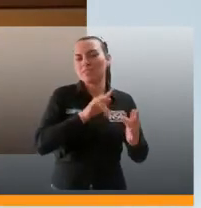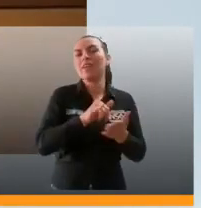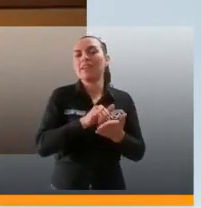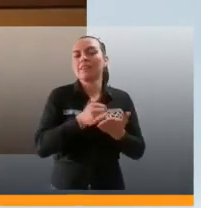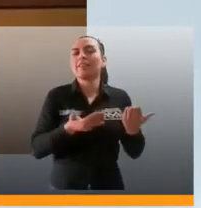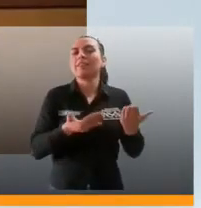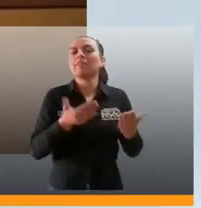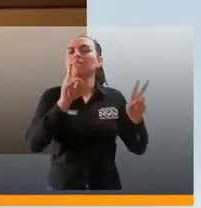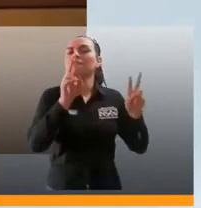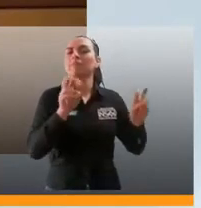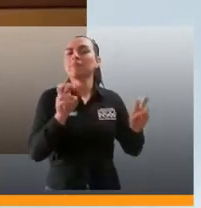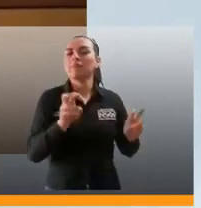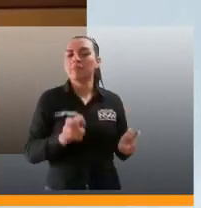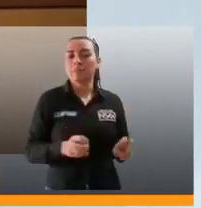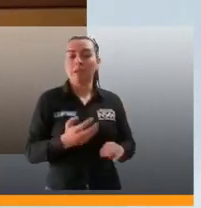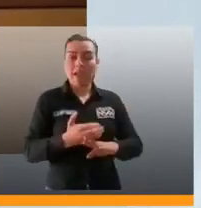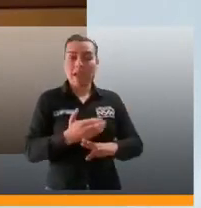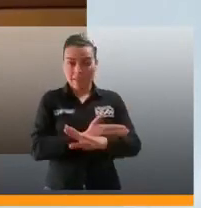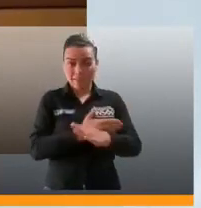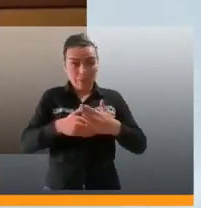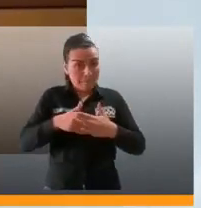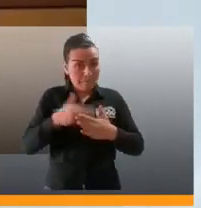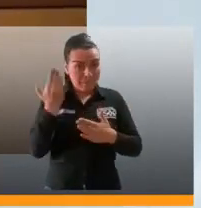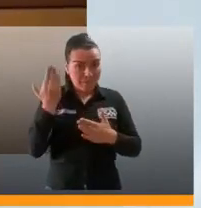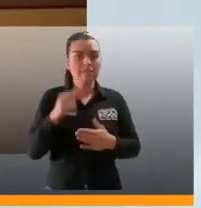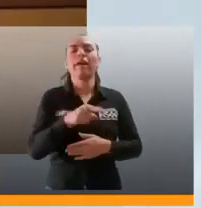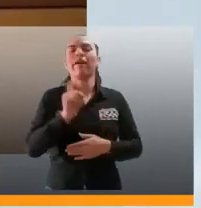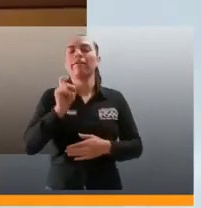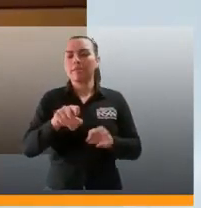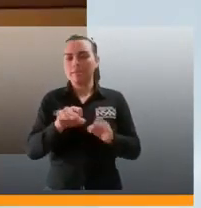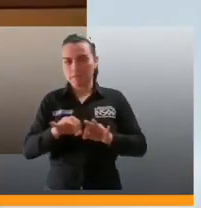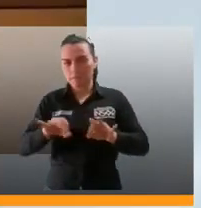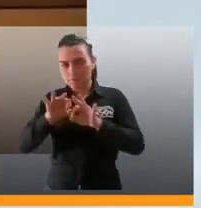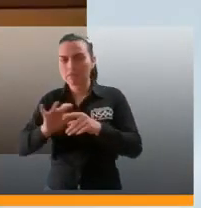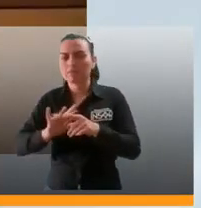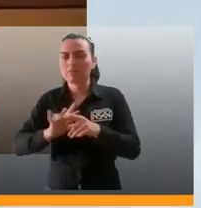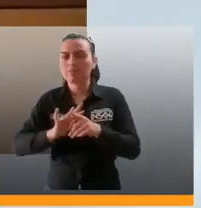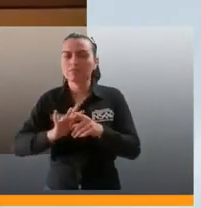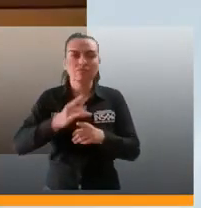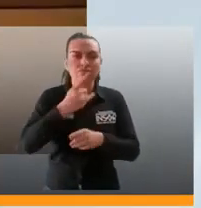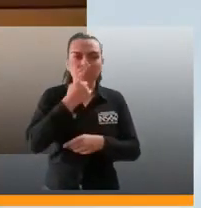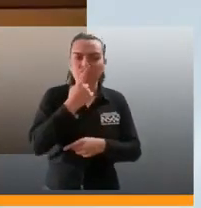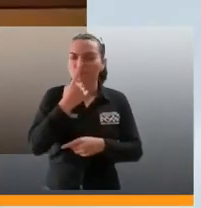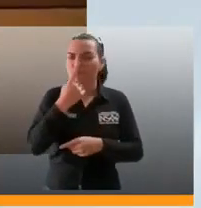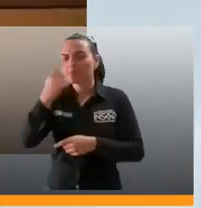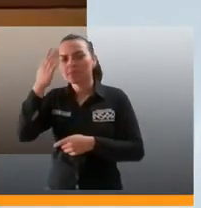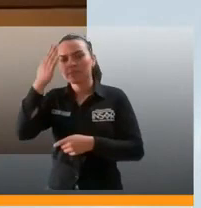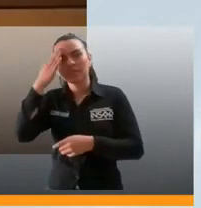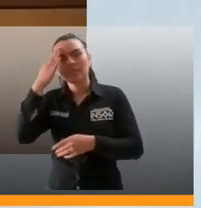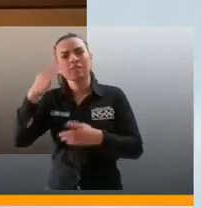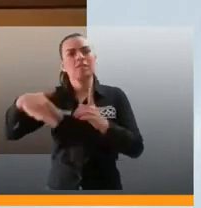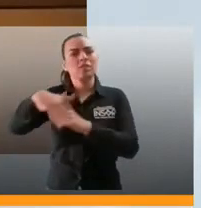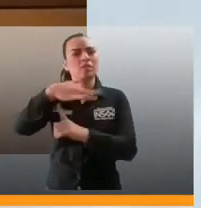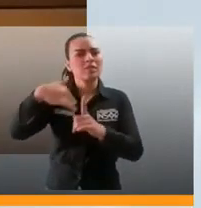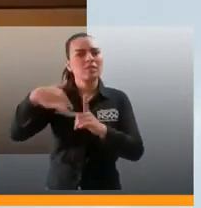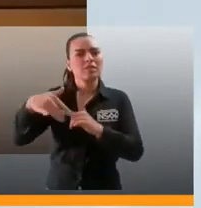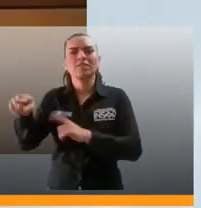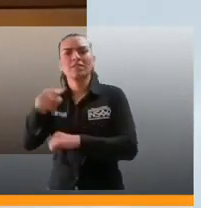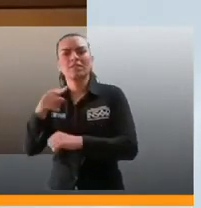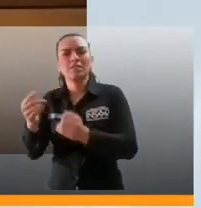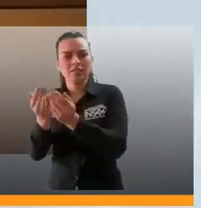iniciamos el periodo, hay que hacer un ejercicio de exploración y conocer el contexto de nuestros estudiantes, qué restricciones